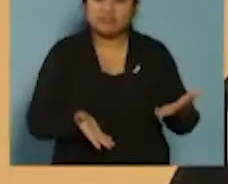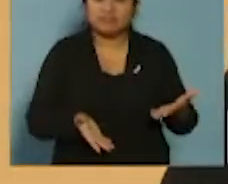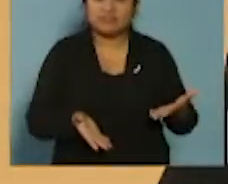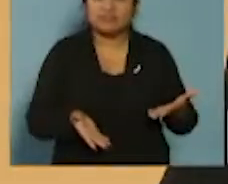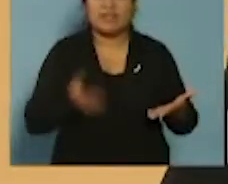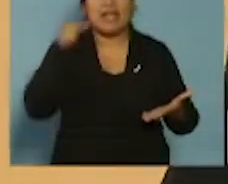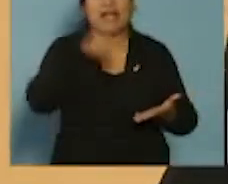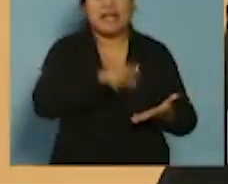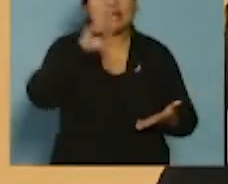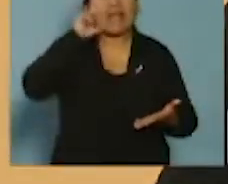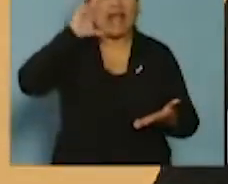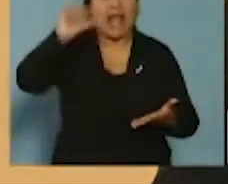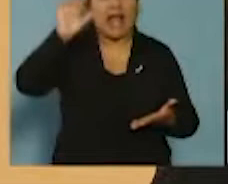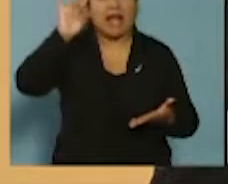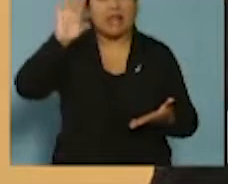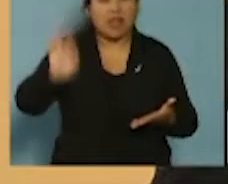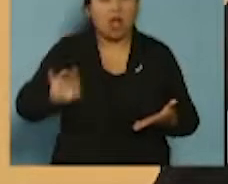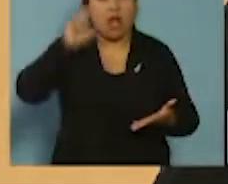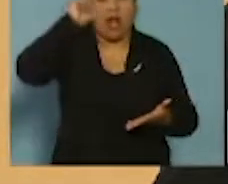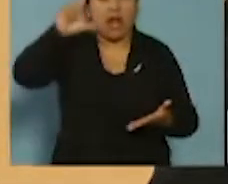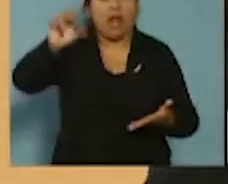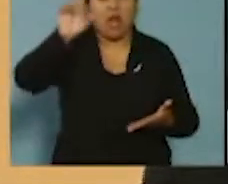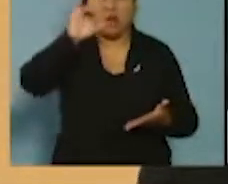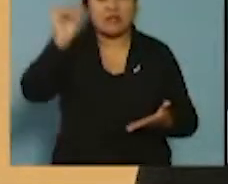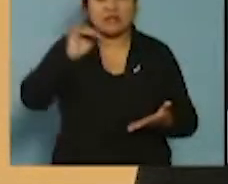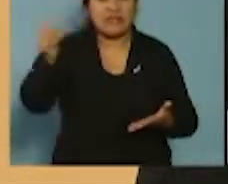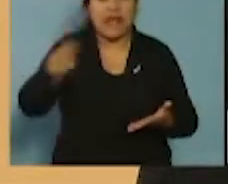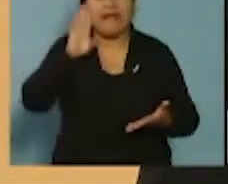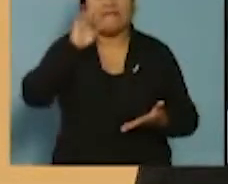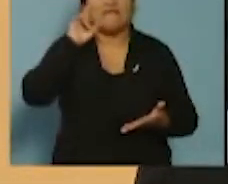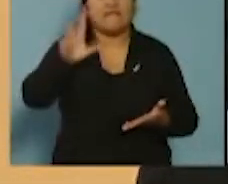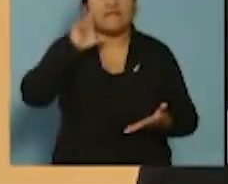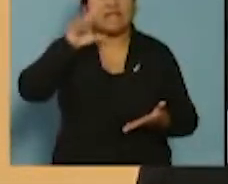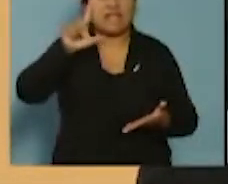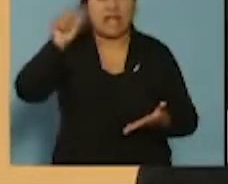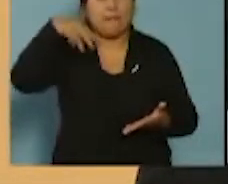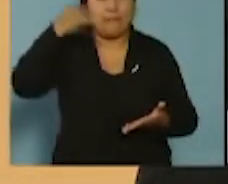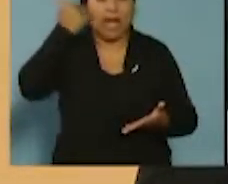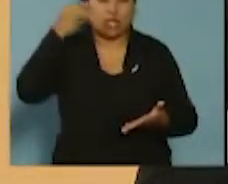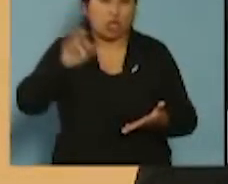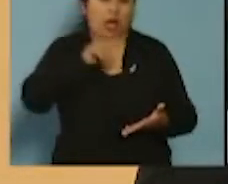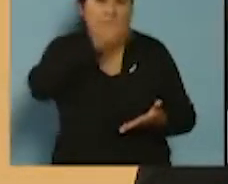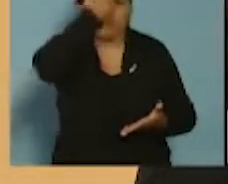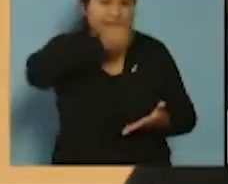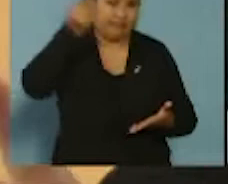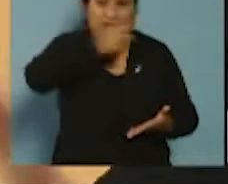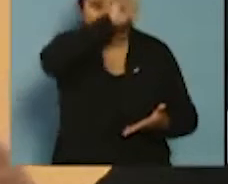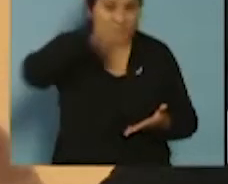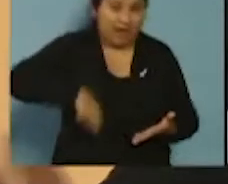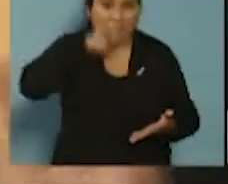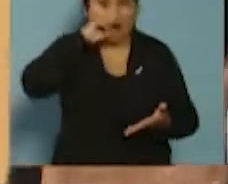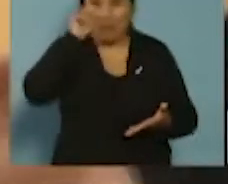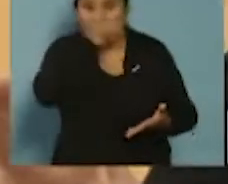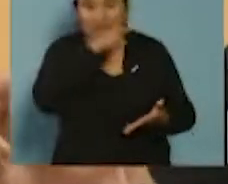villamayor él viene desde mar de plata además es un investigador a nivel académico en la república argentina